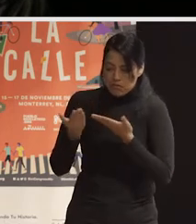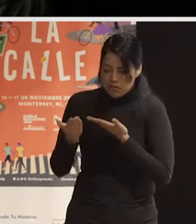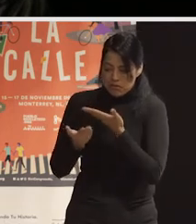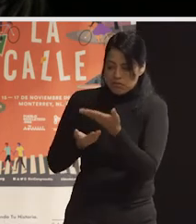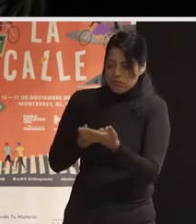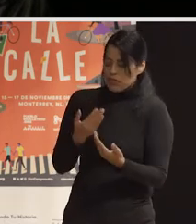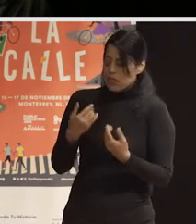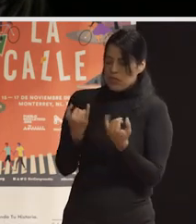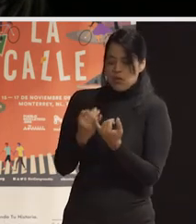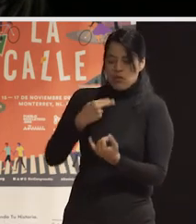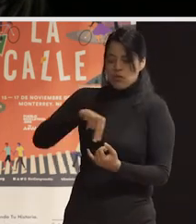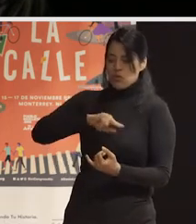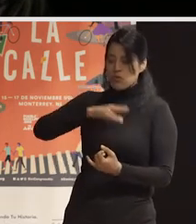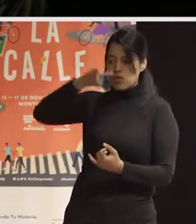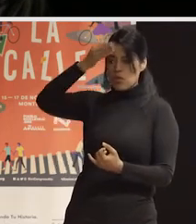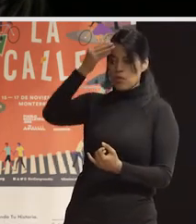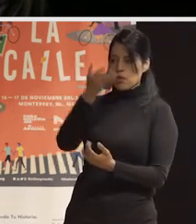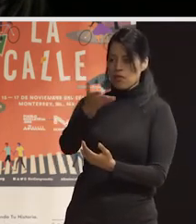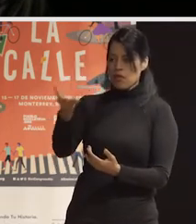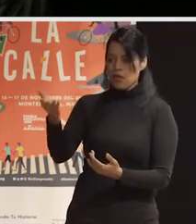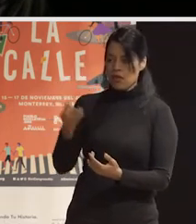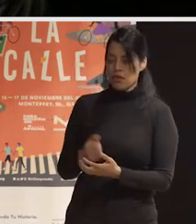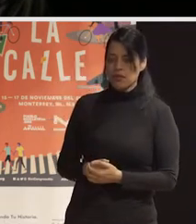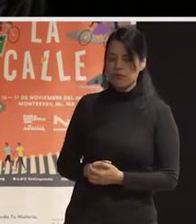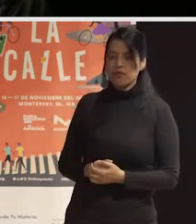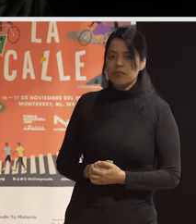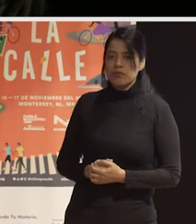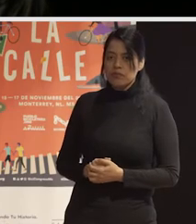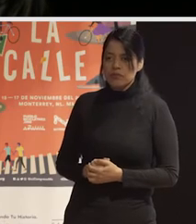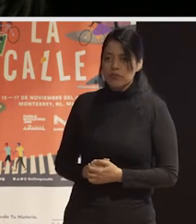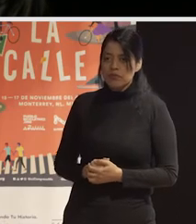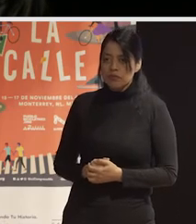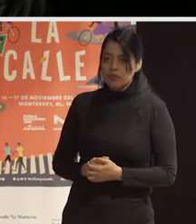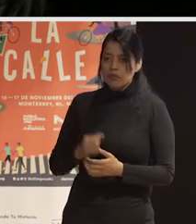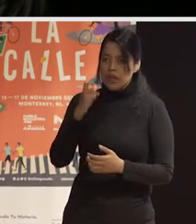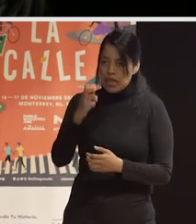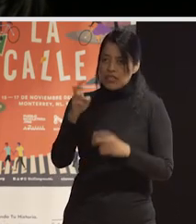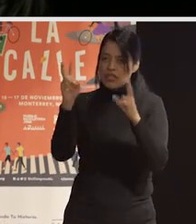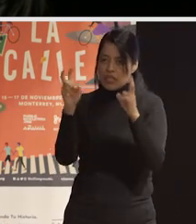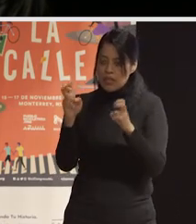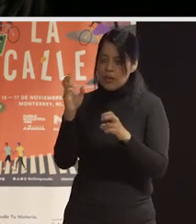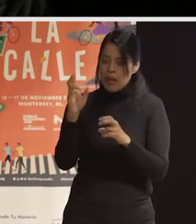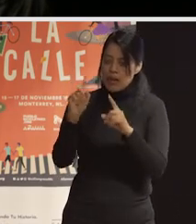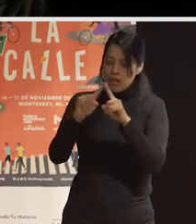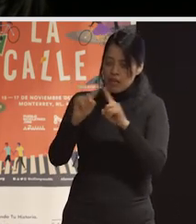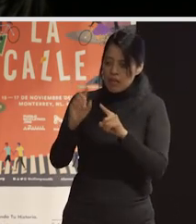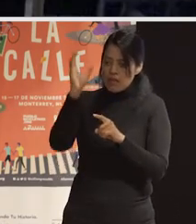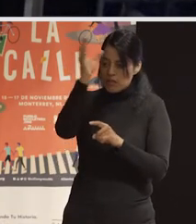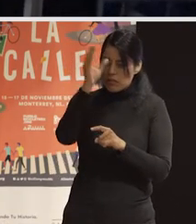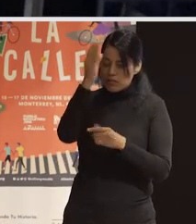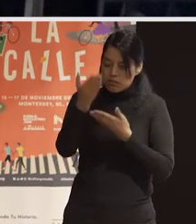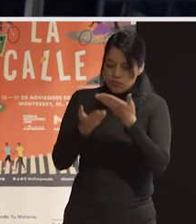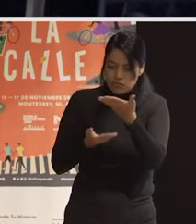entonces bueno eso a eso me refiero con que eso puede ser la interculturalidad el hecho de compartirlas los saberes